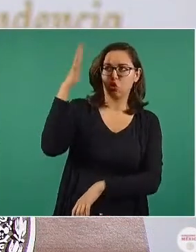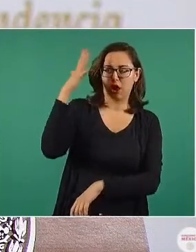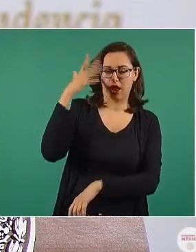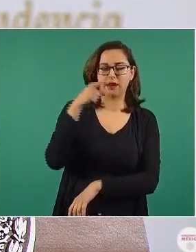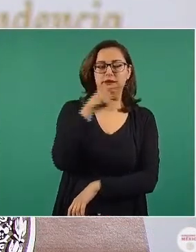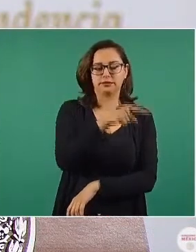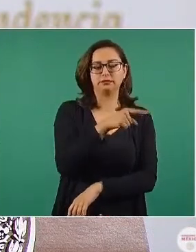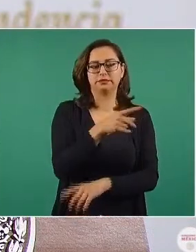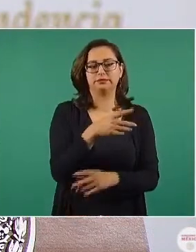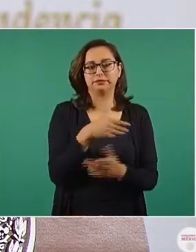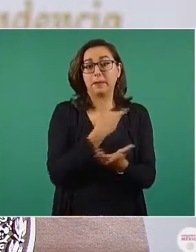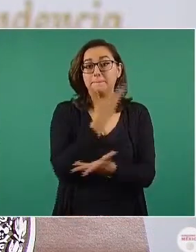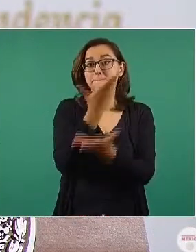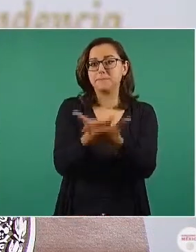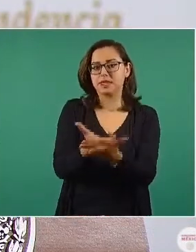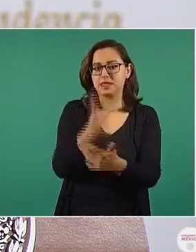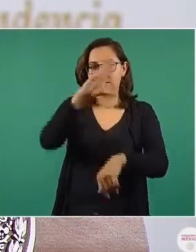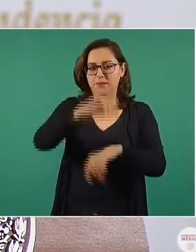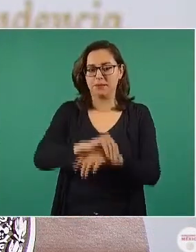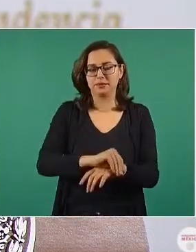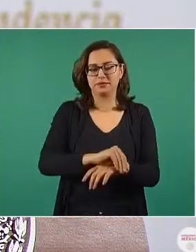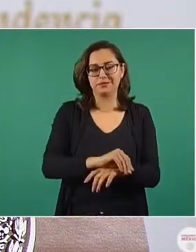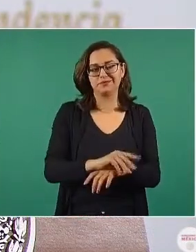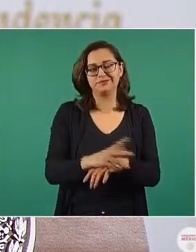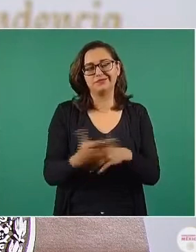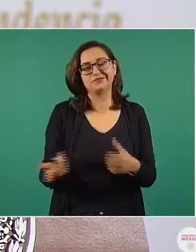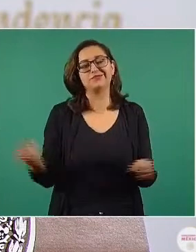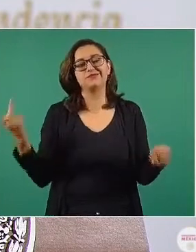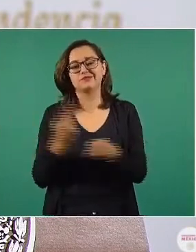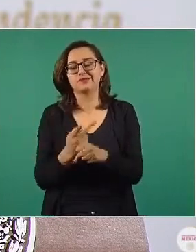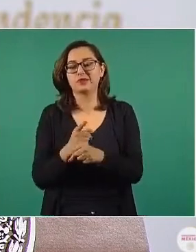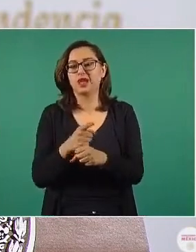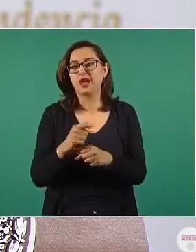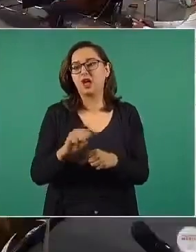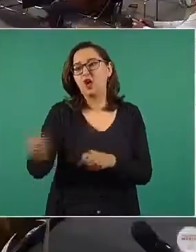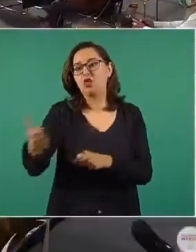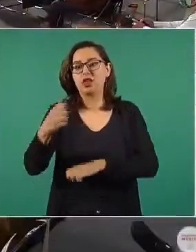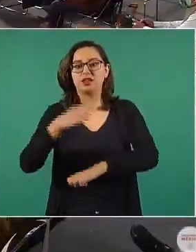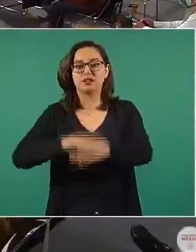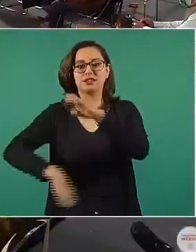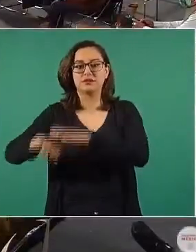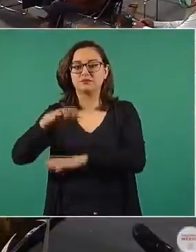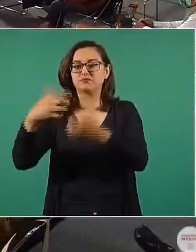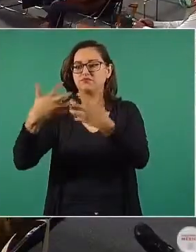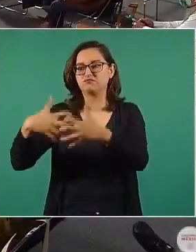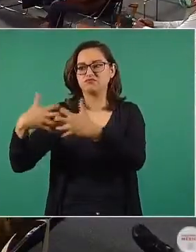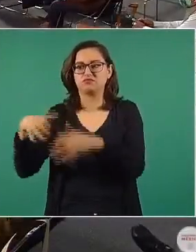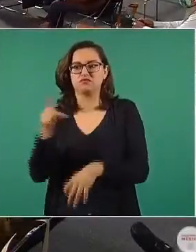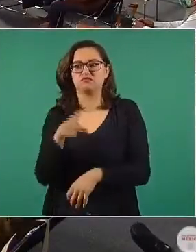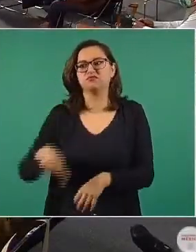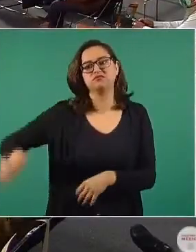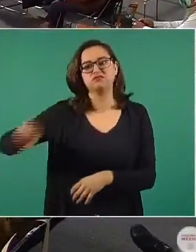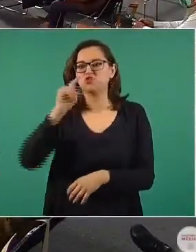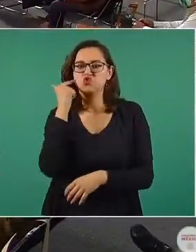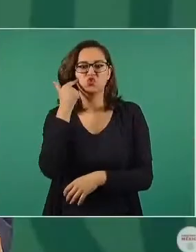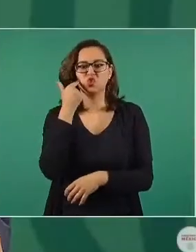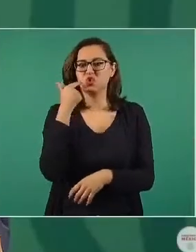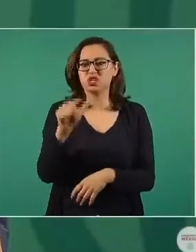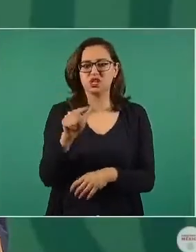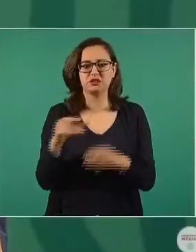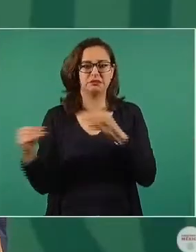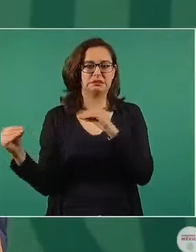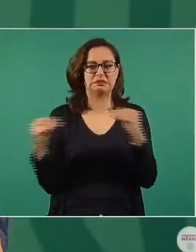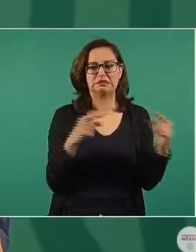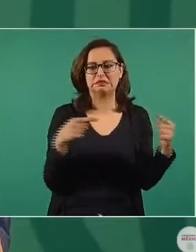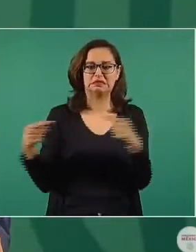Baja California y están peleándose el contrato, y hay